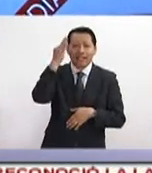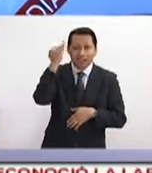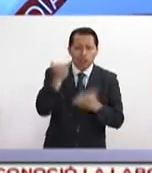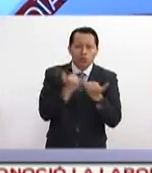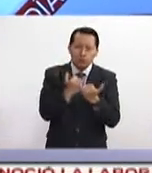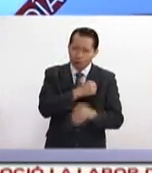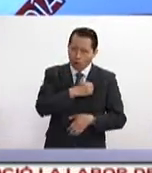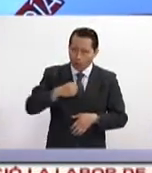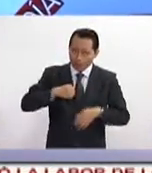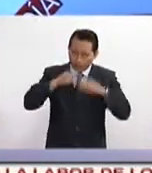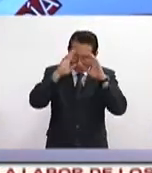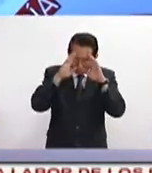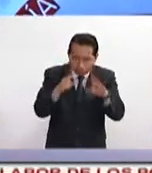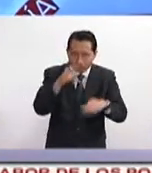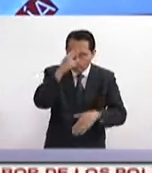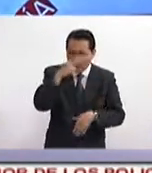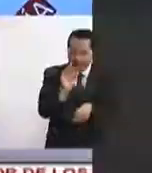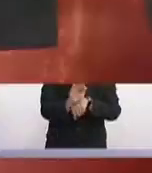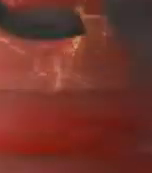y su compromiso con México.